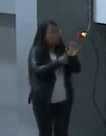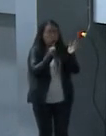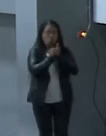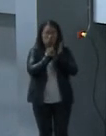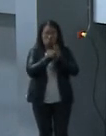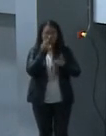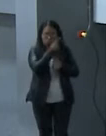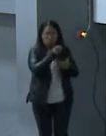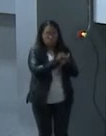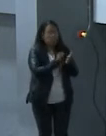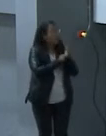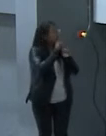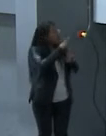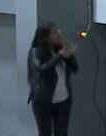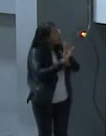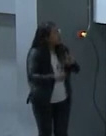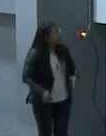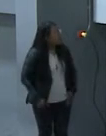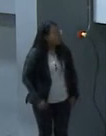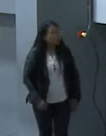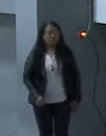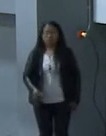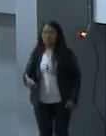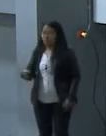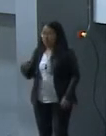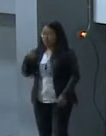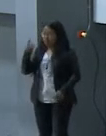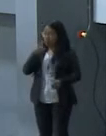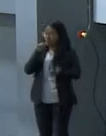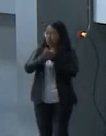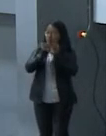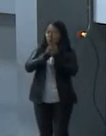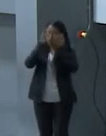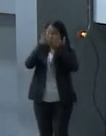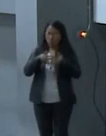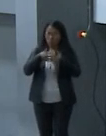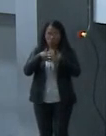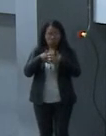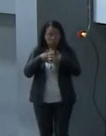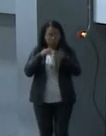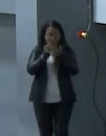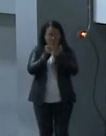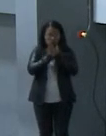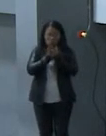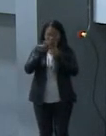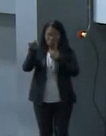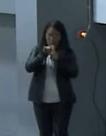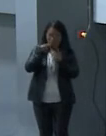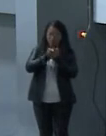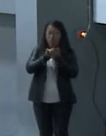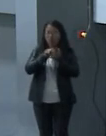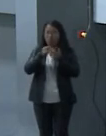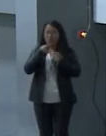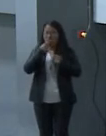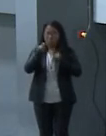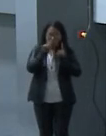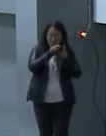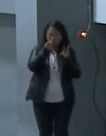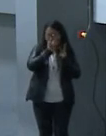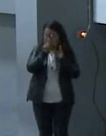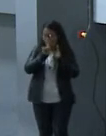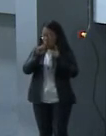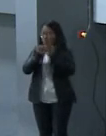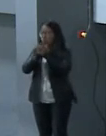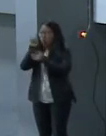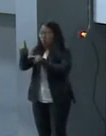conocen porque el señor Reto la ha presentado. Solo voy a desmenuzar la parte de funcionamiento, repito, con la parte de inversión no la voy a mencionar.